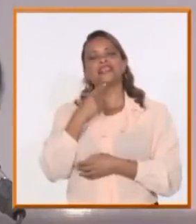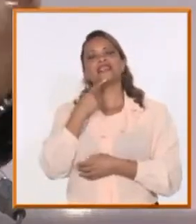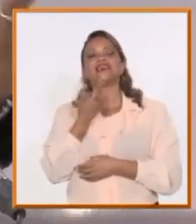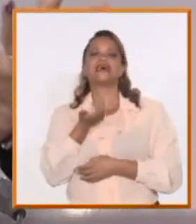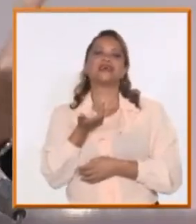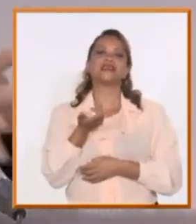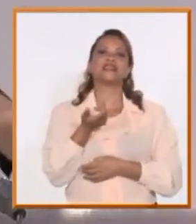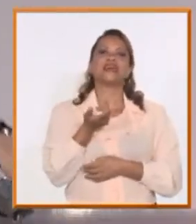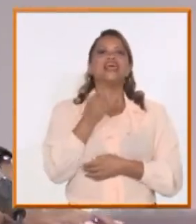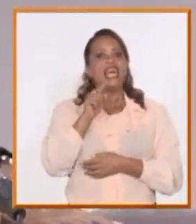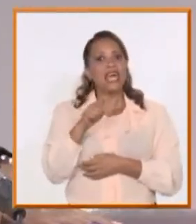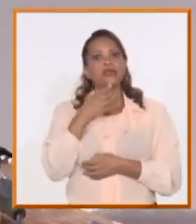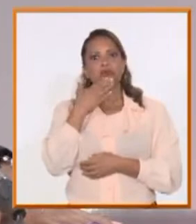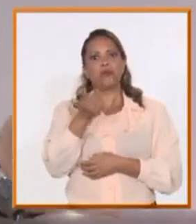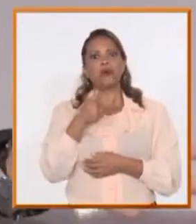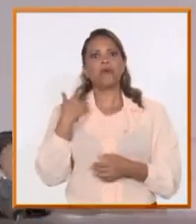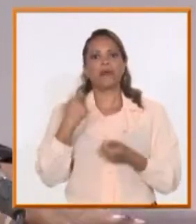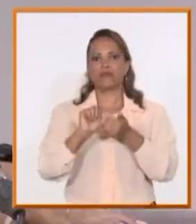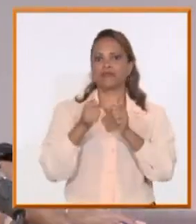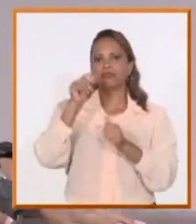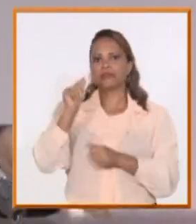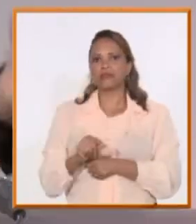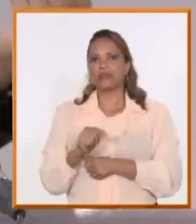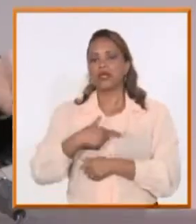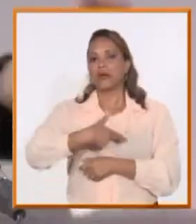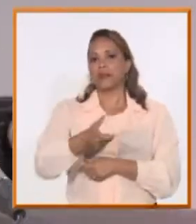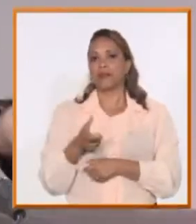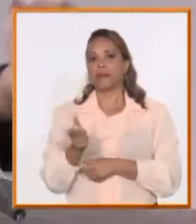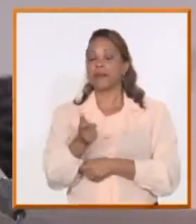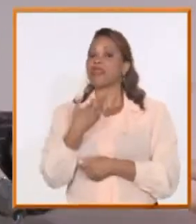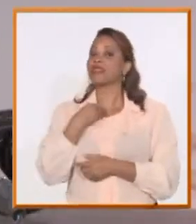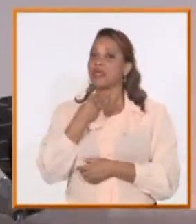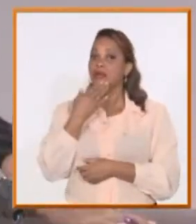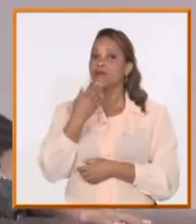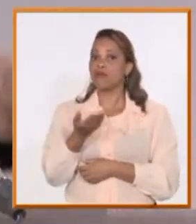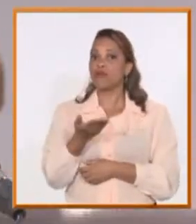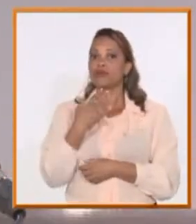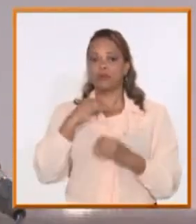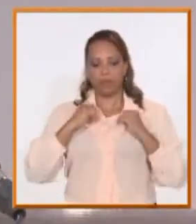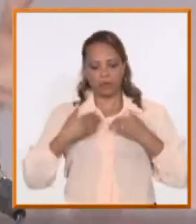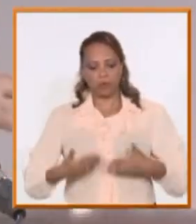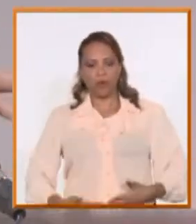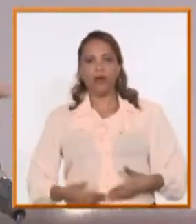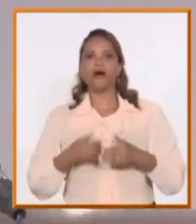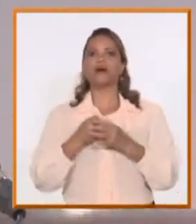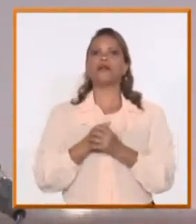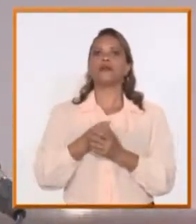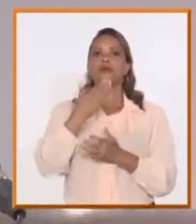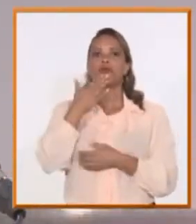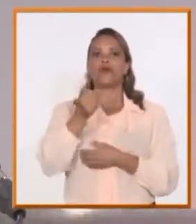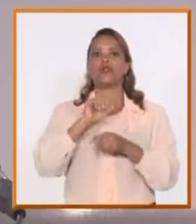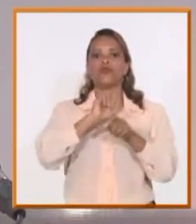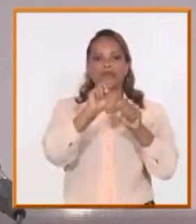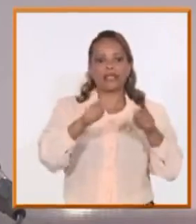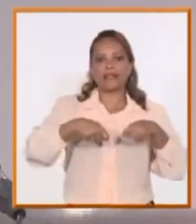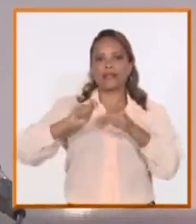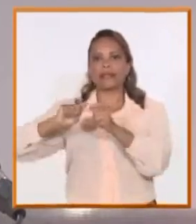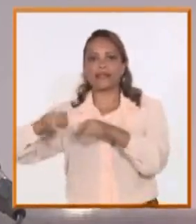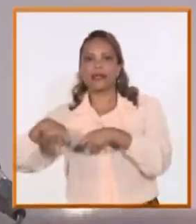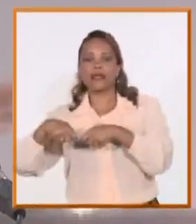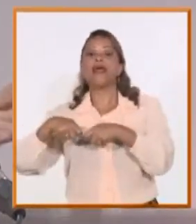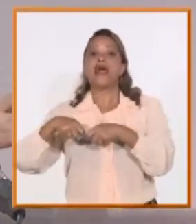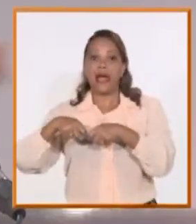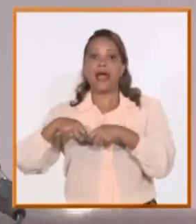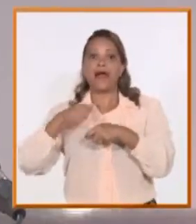él dice que eso estimula muchísimo a los atletas. Nuestros tenisistas tienen muy buenos vestuarios, tienen muy buenos tenis, para que ese atleta